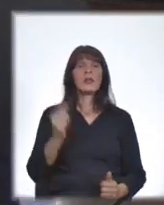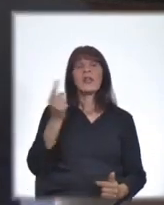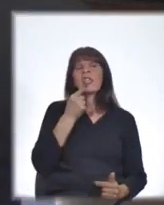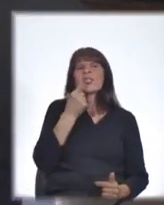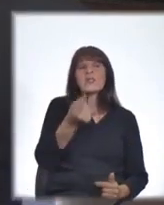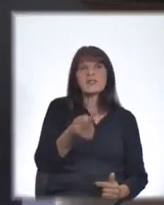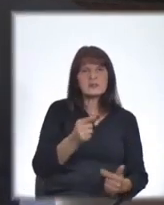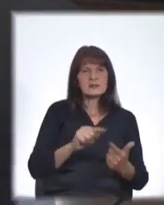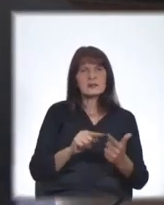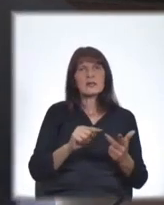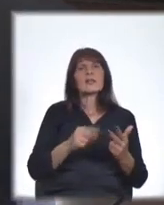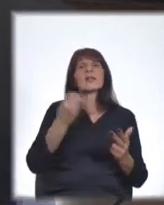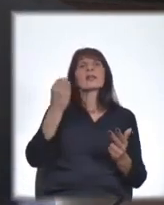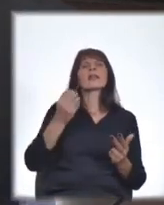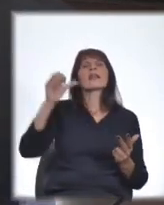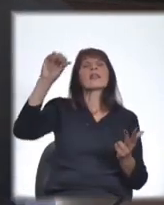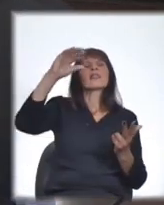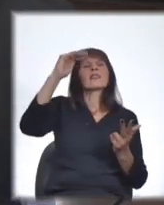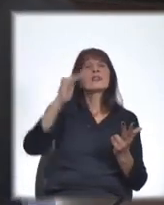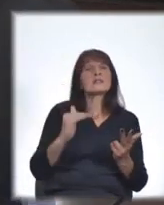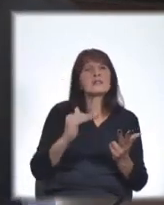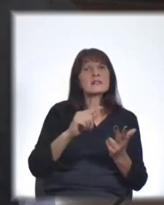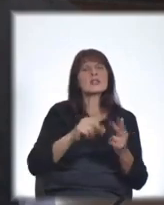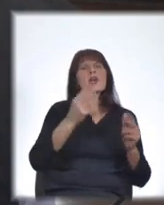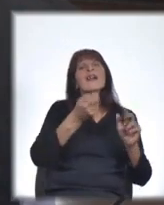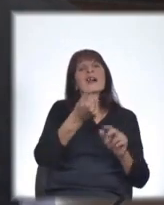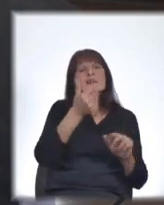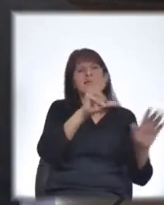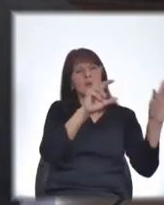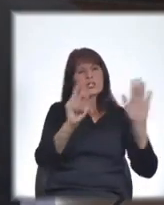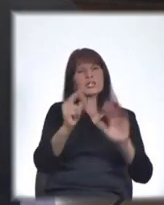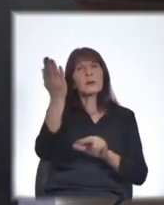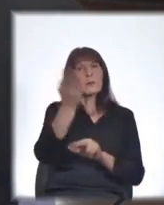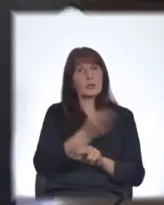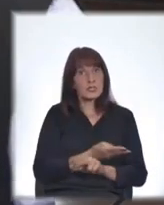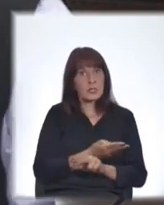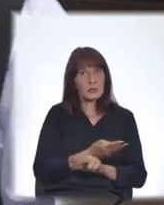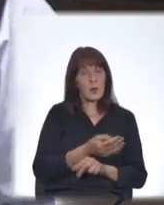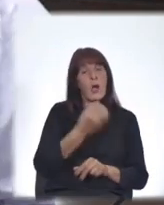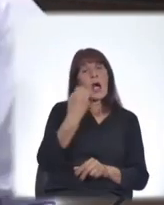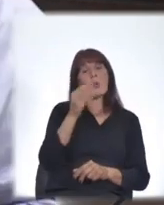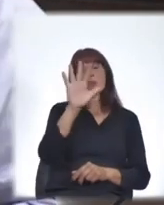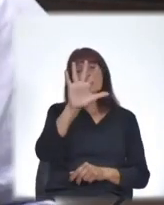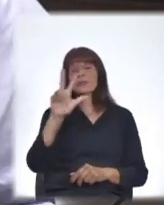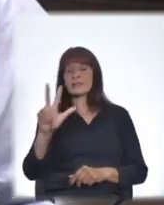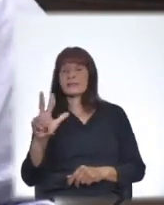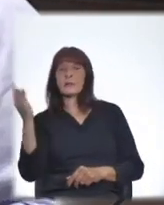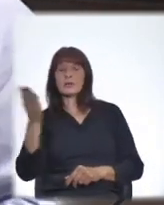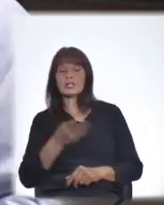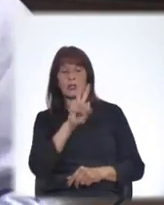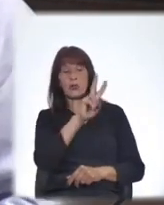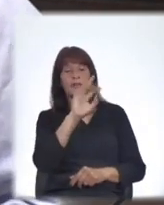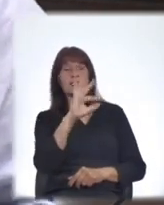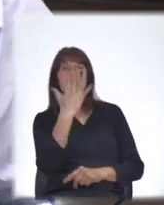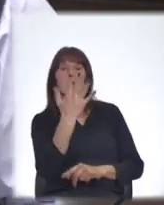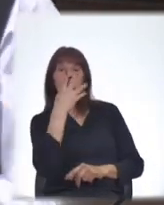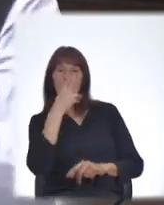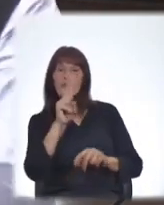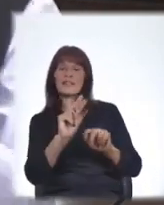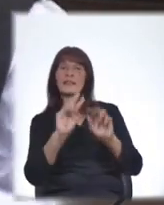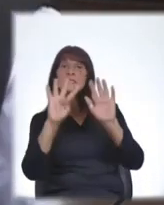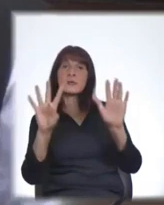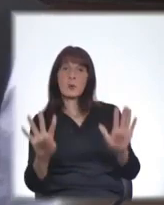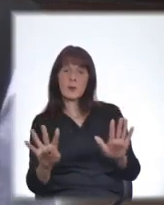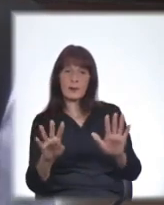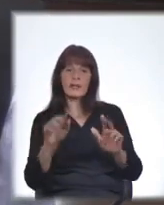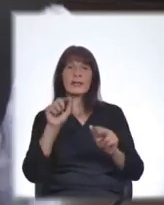que el descenso de la deuda bruta de casi un 80% a un 53% del 2005 al 2019 ha sido